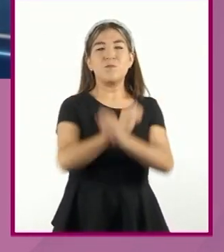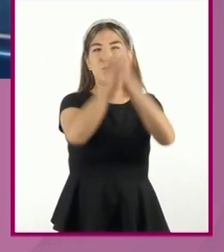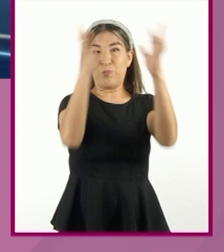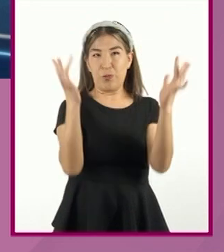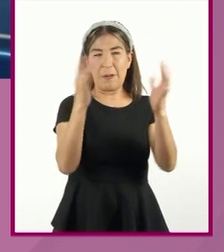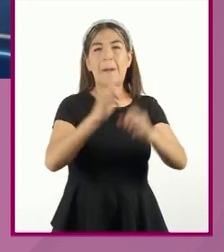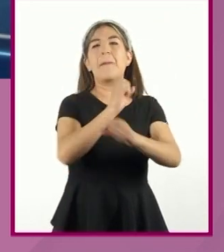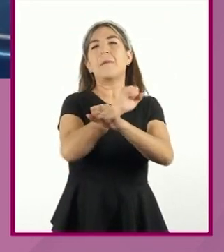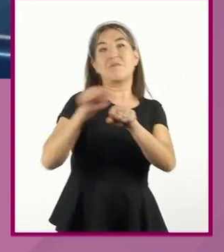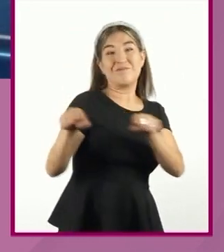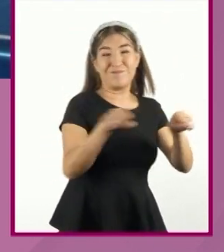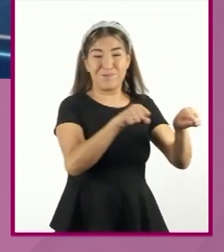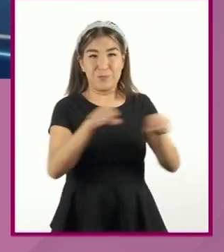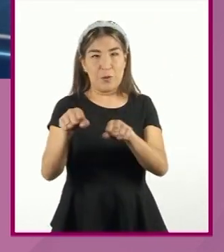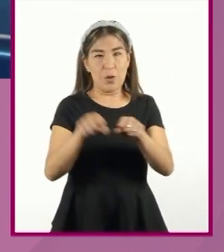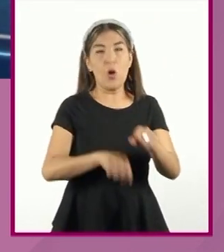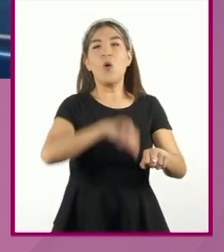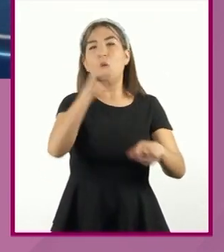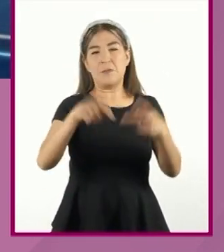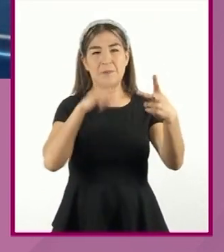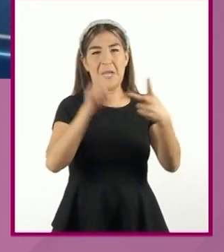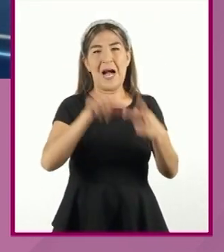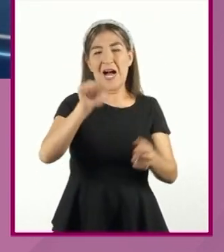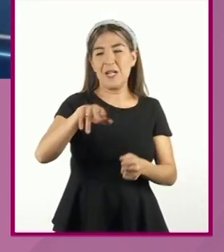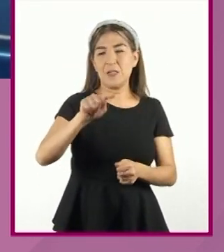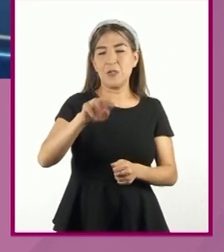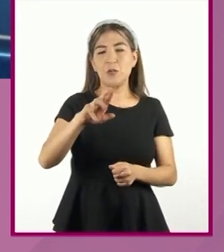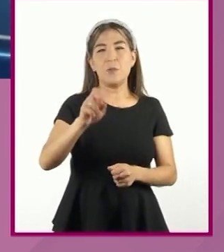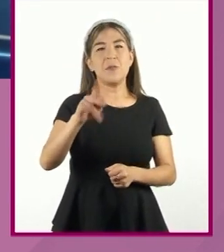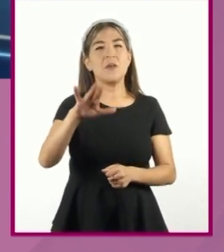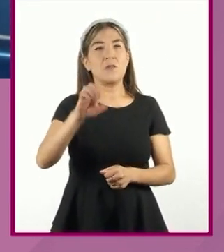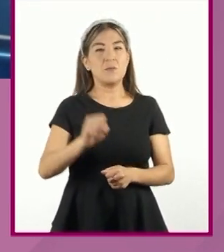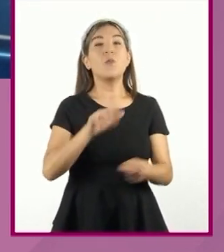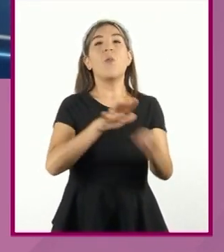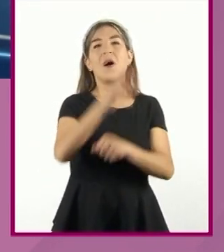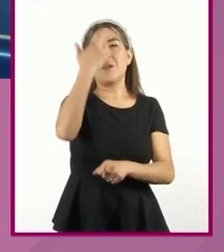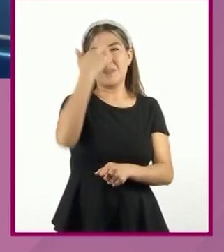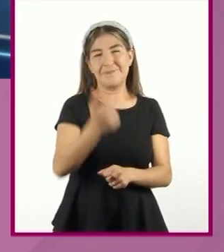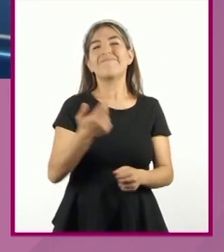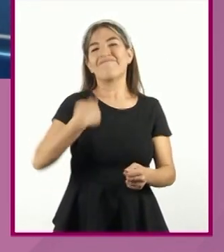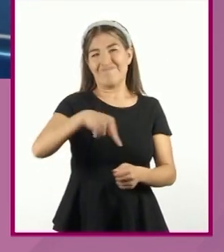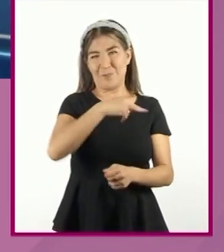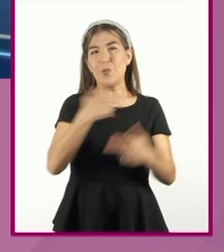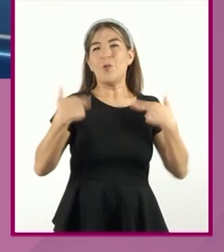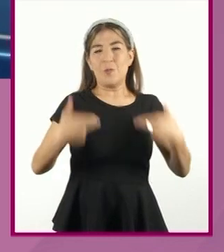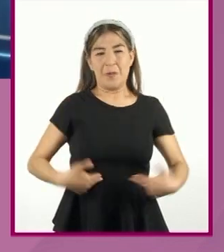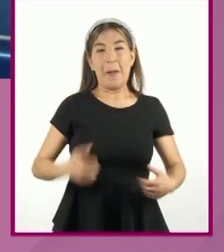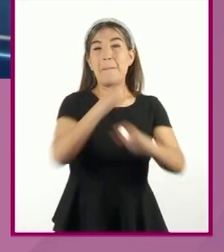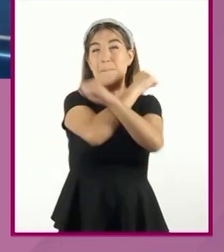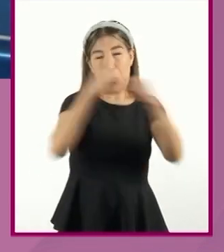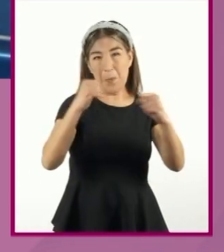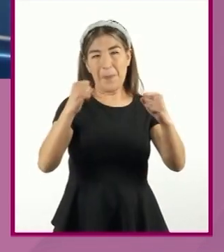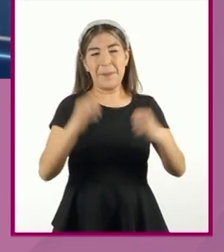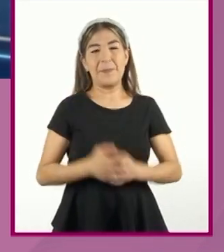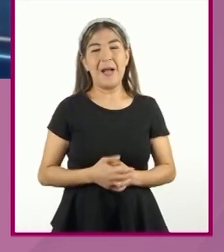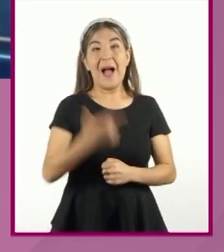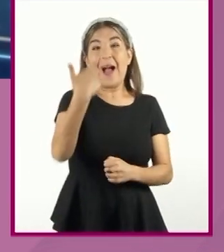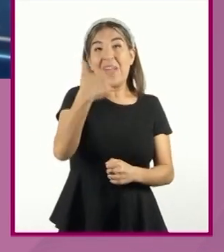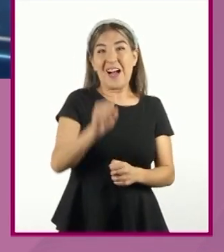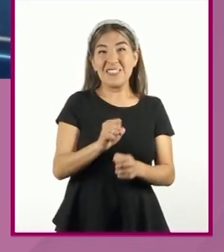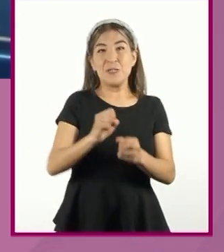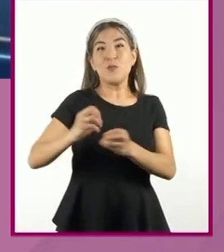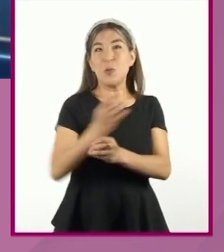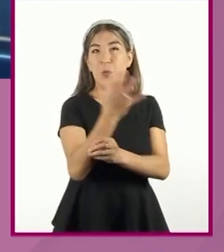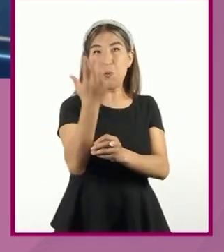sismos. Y los antrópicos, causados por los seres humanos, por ejemplo, explosiones, fugas de